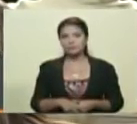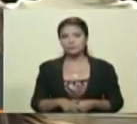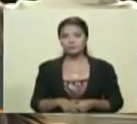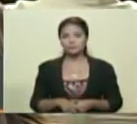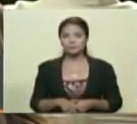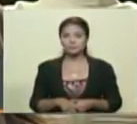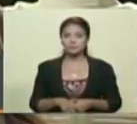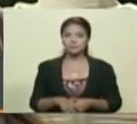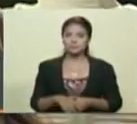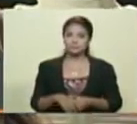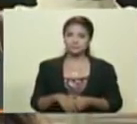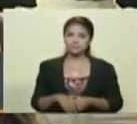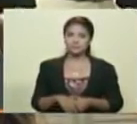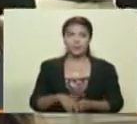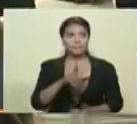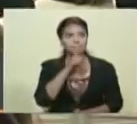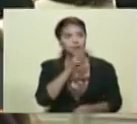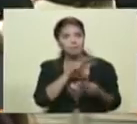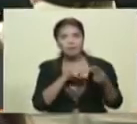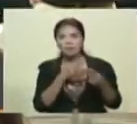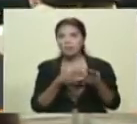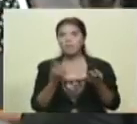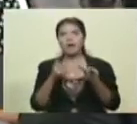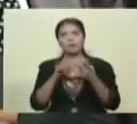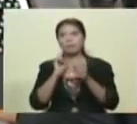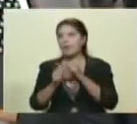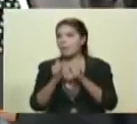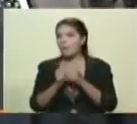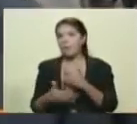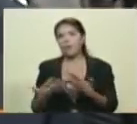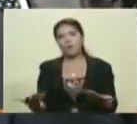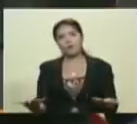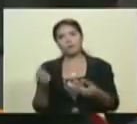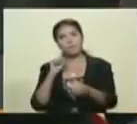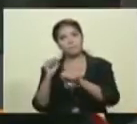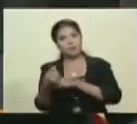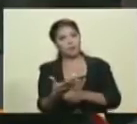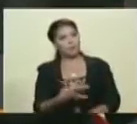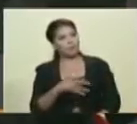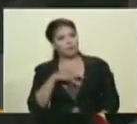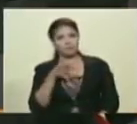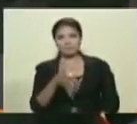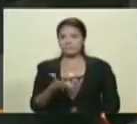No solo están mal en la matemática ustedes, también en el béisbol.